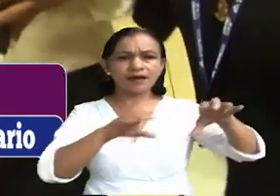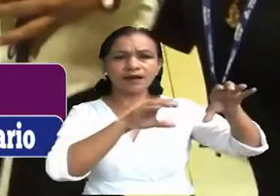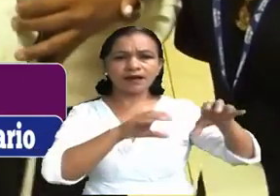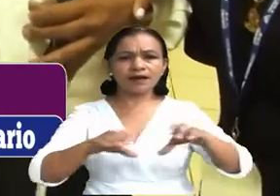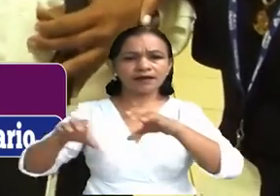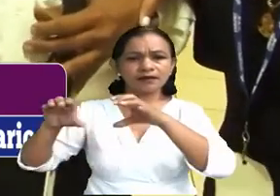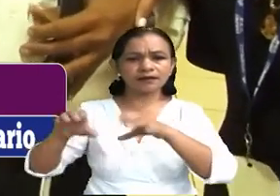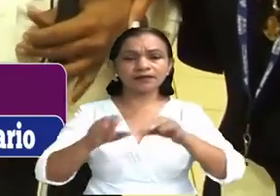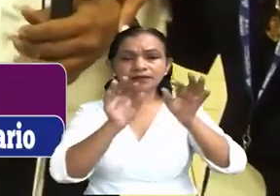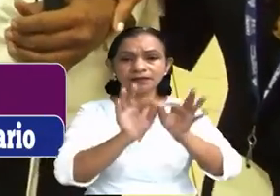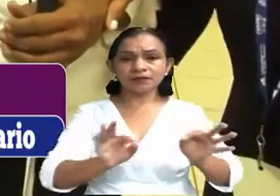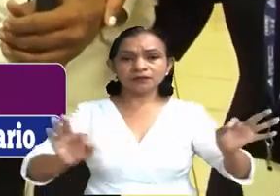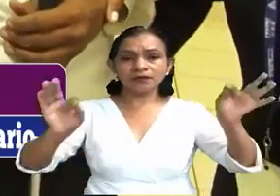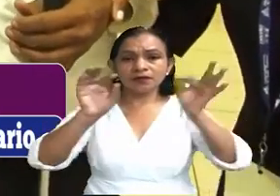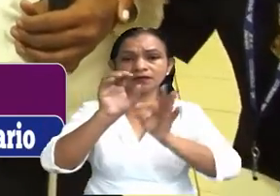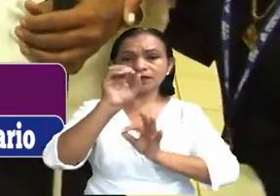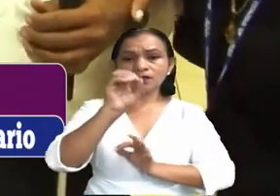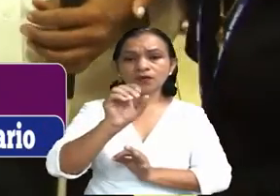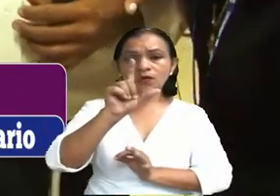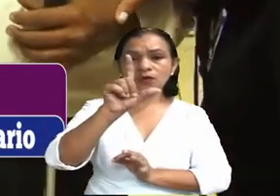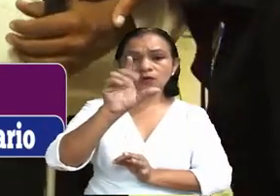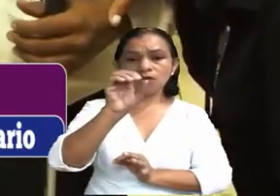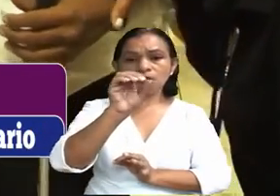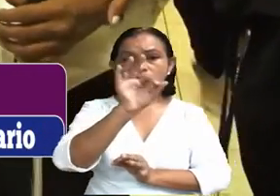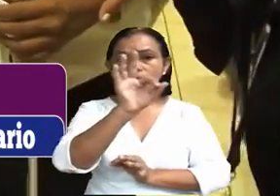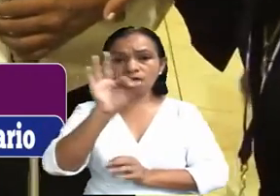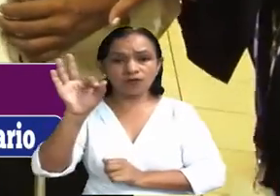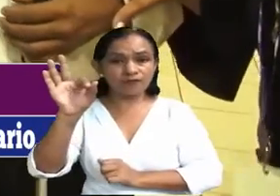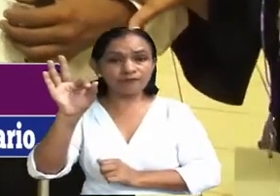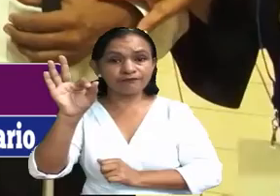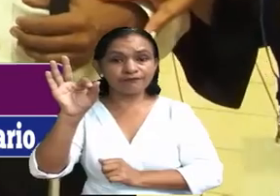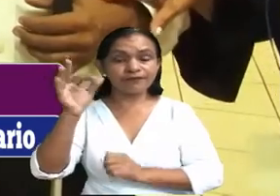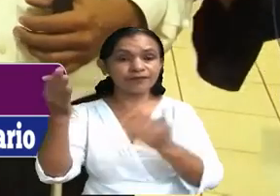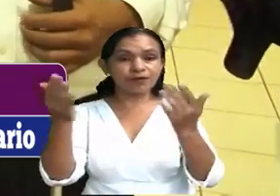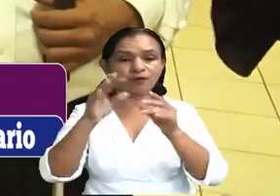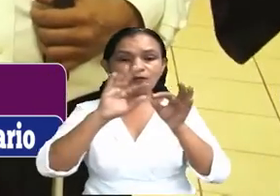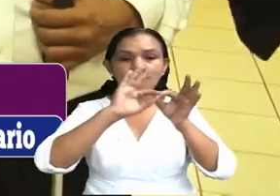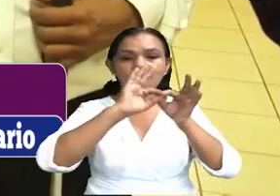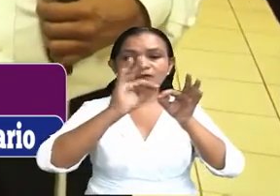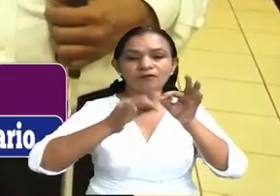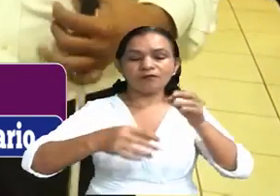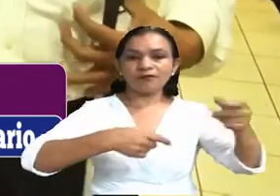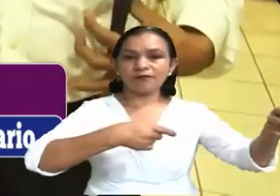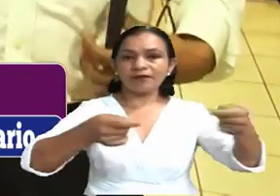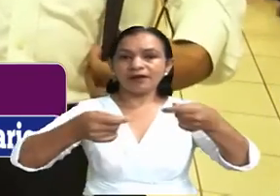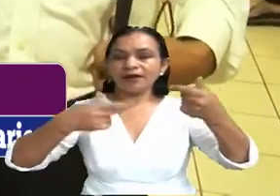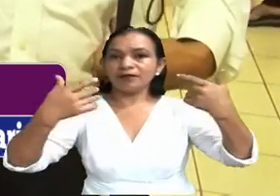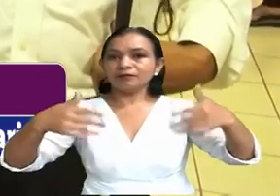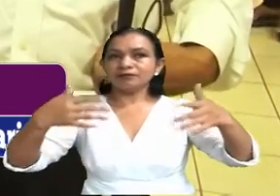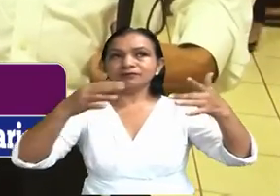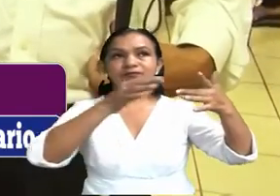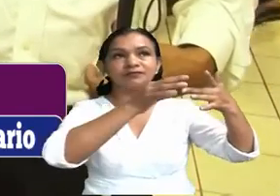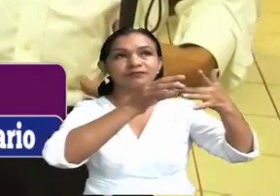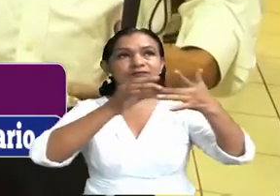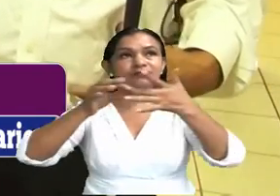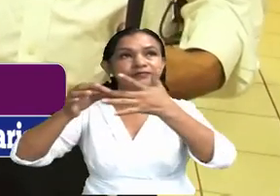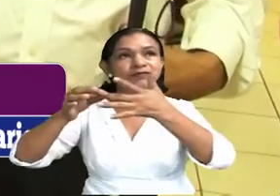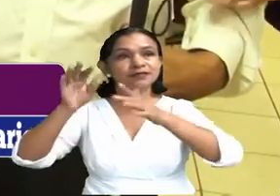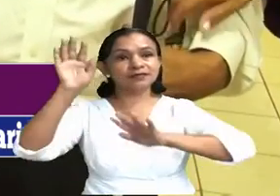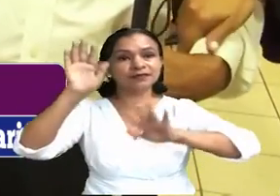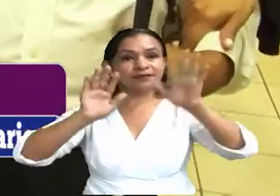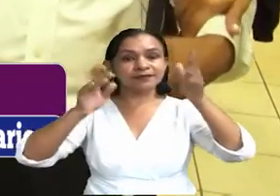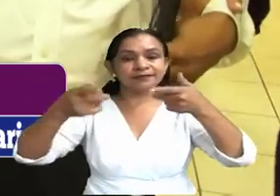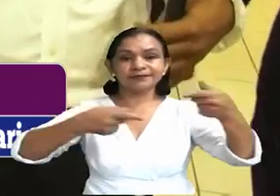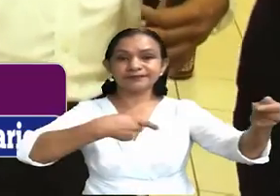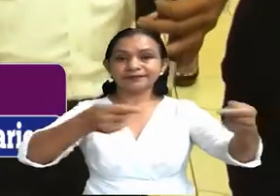Los Palmes. Refería también a esos espacios creados para que puedan compartir y también